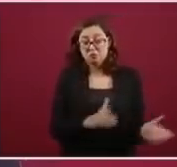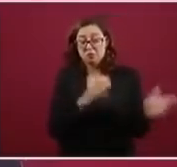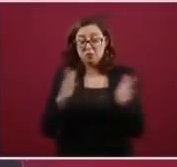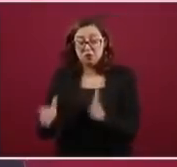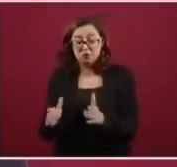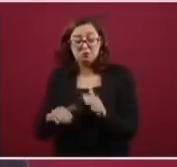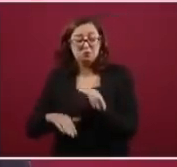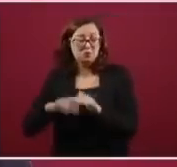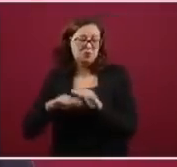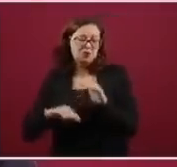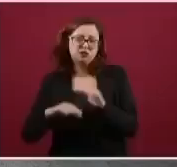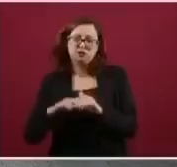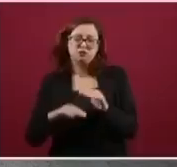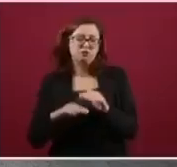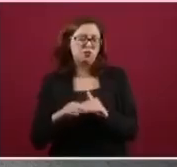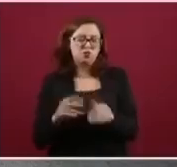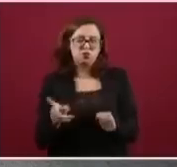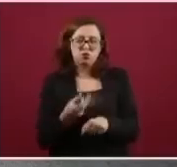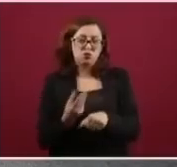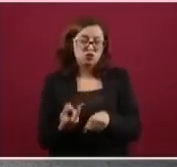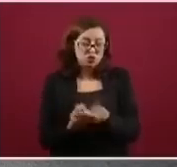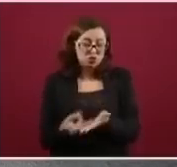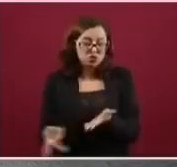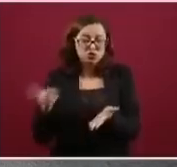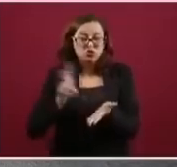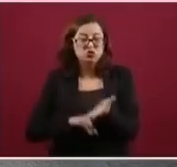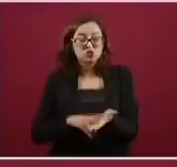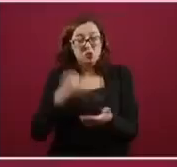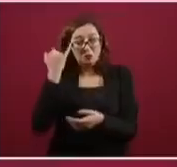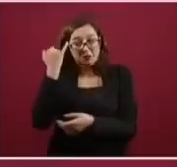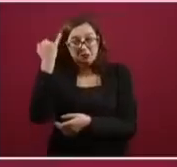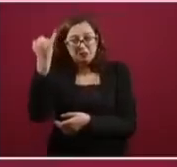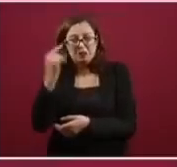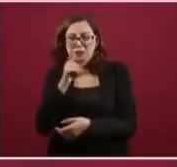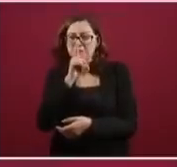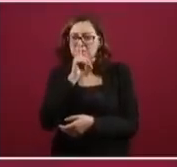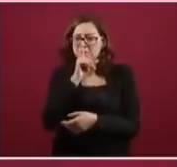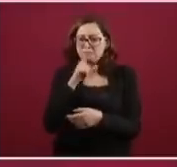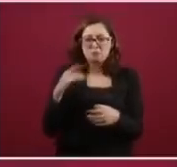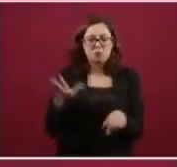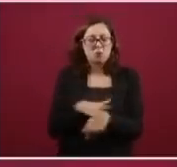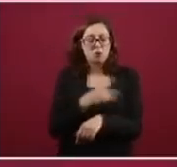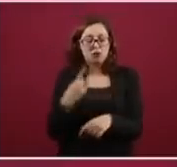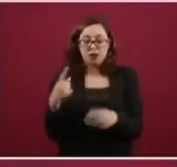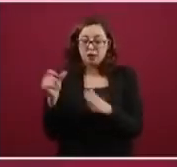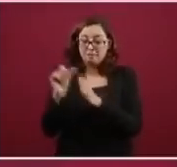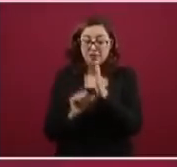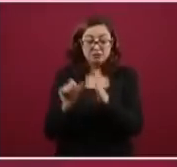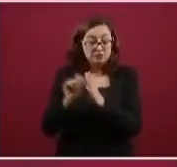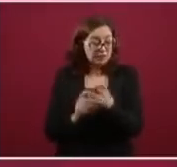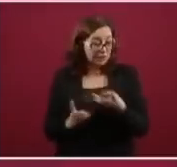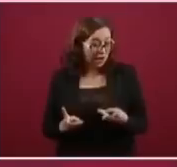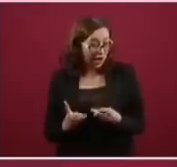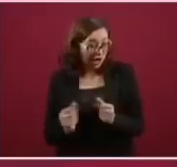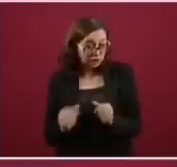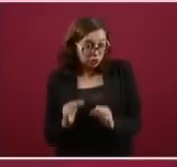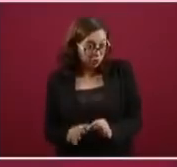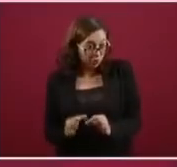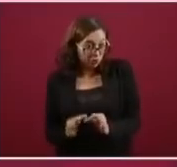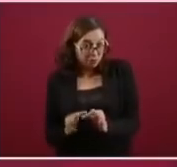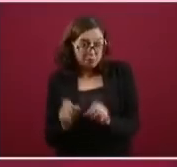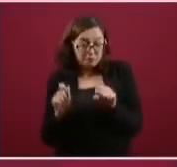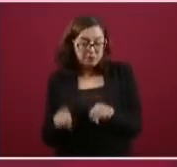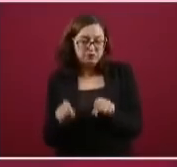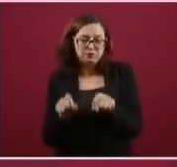mínimos porque el gasto no se aplica de manera homogénea a lo largo de los meses te doy un ejemplo en